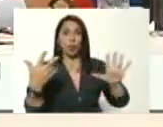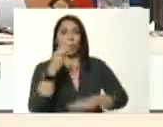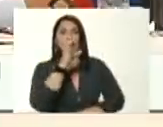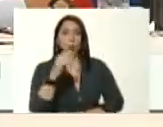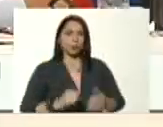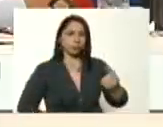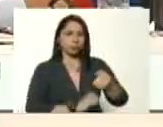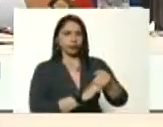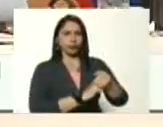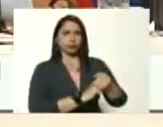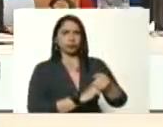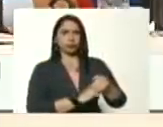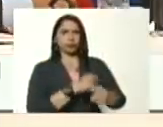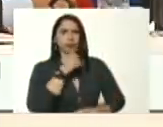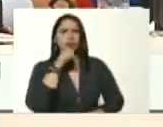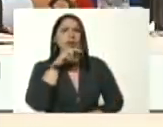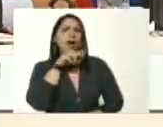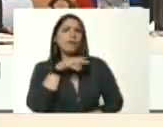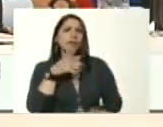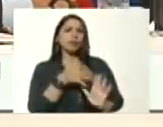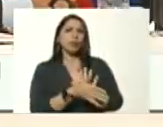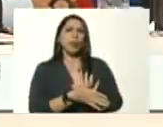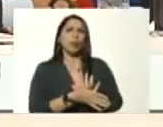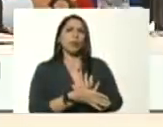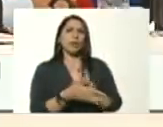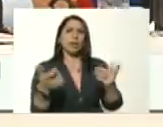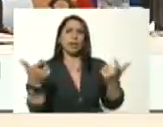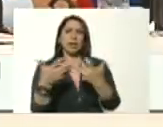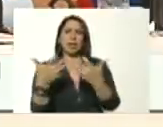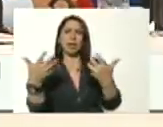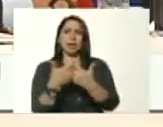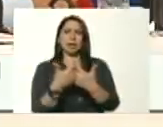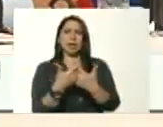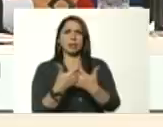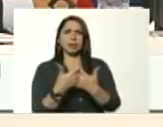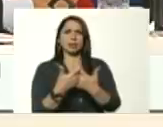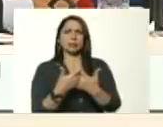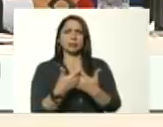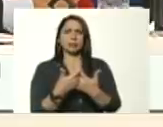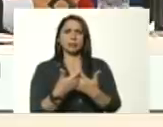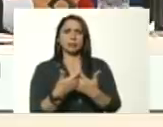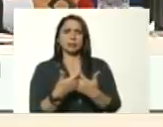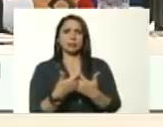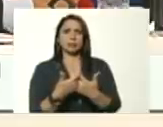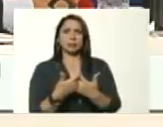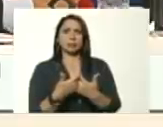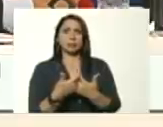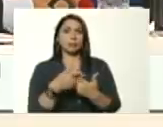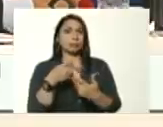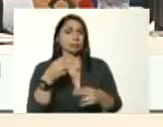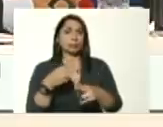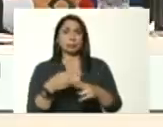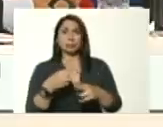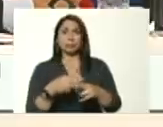a los que hablan de esa guerra civil todos los días a mi criterio muy peligroso que un 7 por ciento de una población